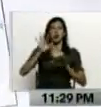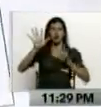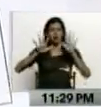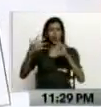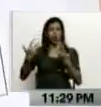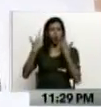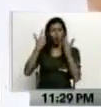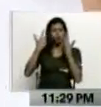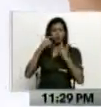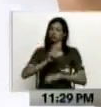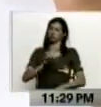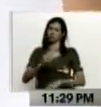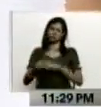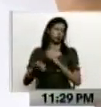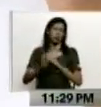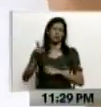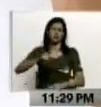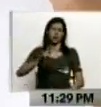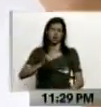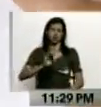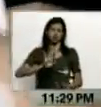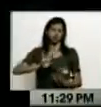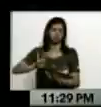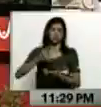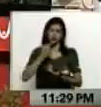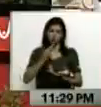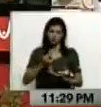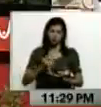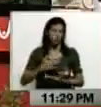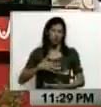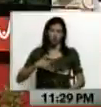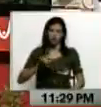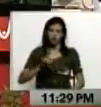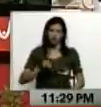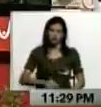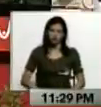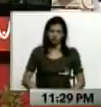necesita consejos ajenos está bien presidente Pues